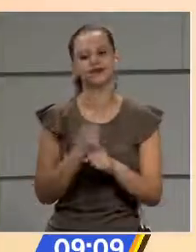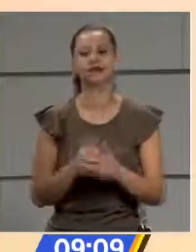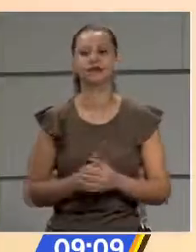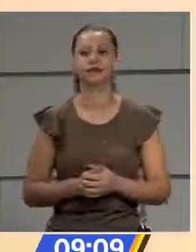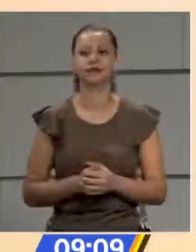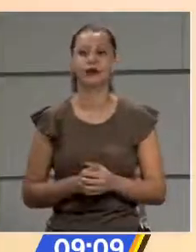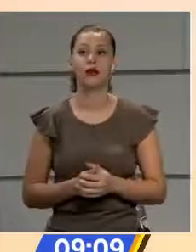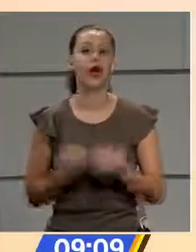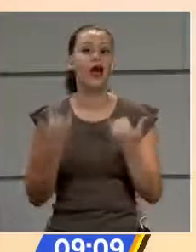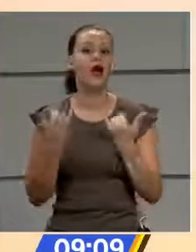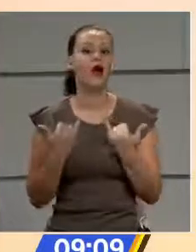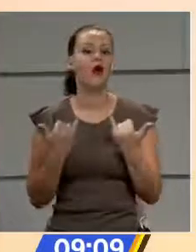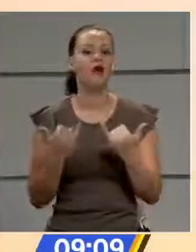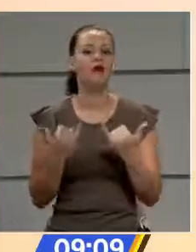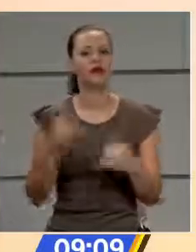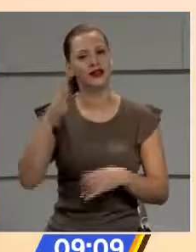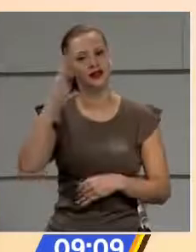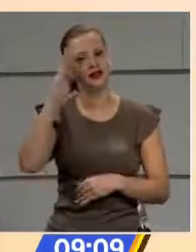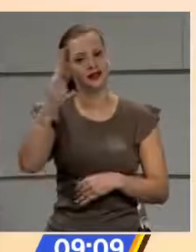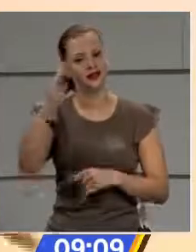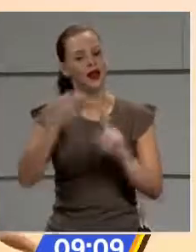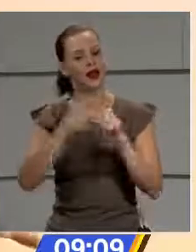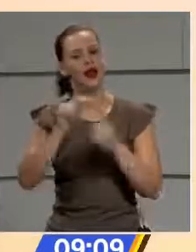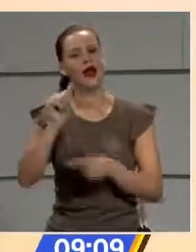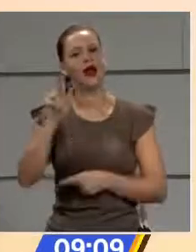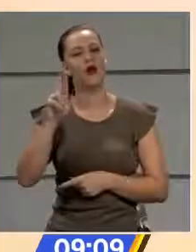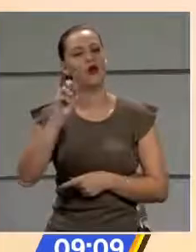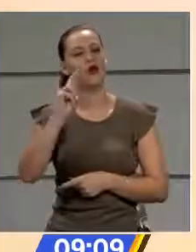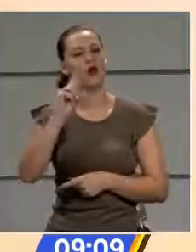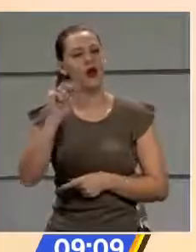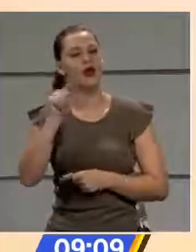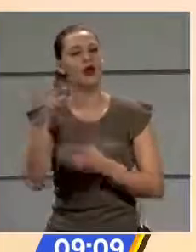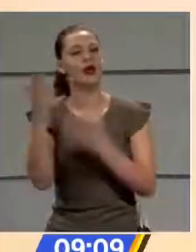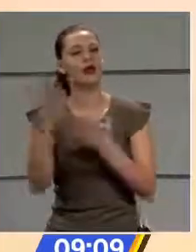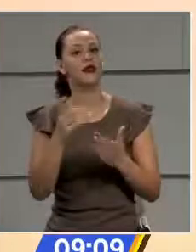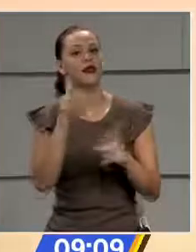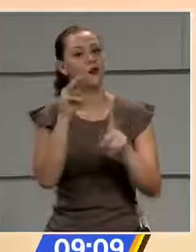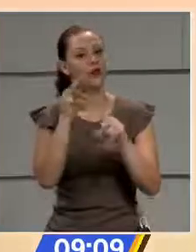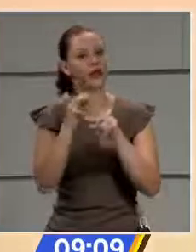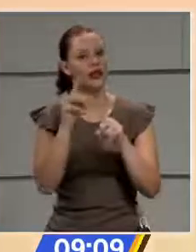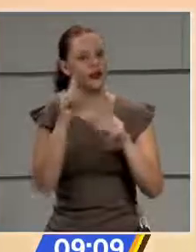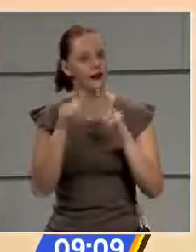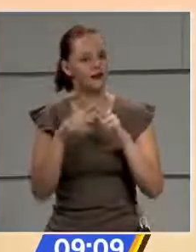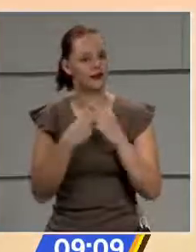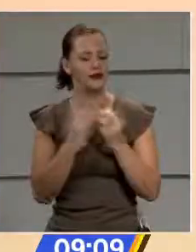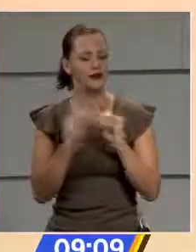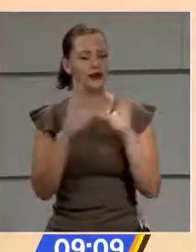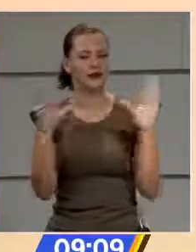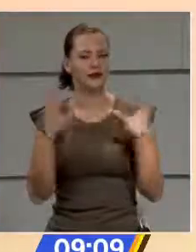ahora sí, vamos a saludar a nuestra amiga Aurora, que nos trae un mensaje para arrancar esta mañana.